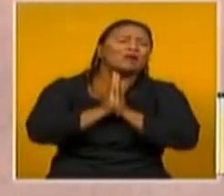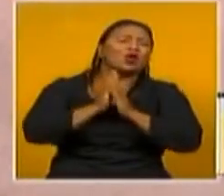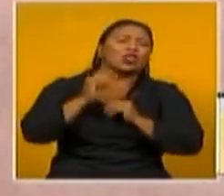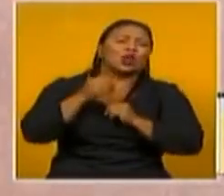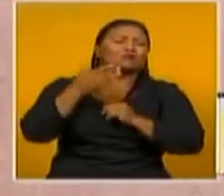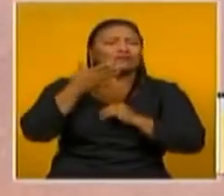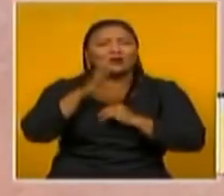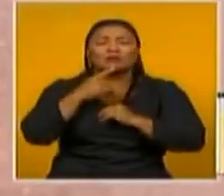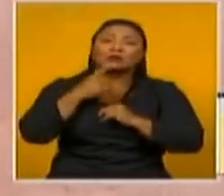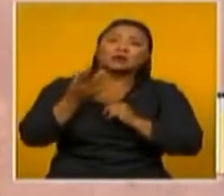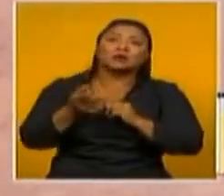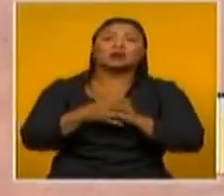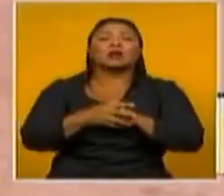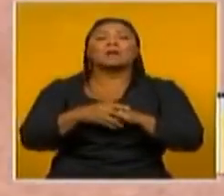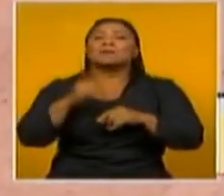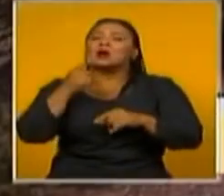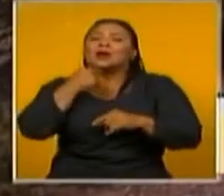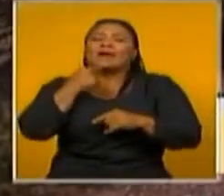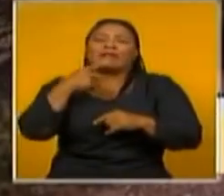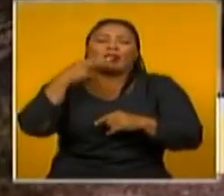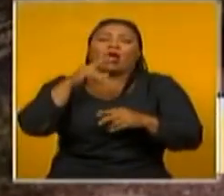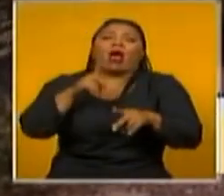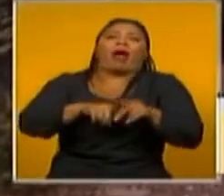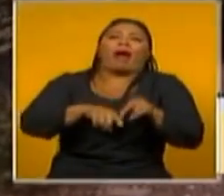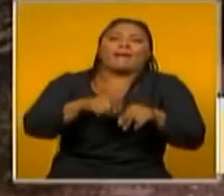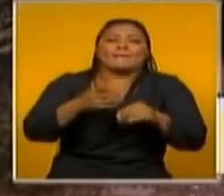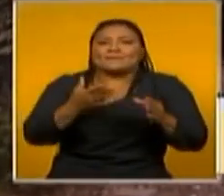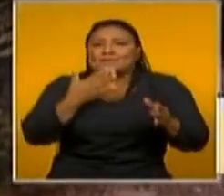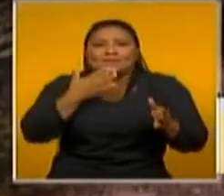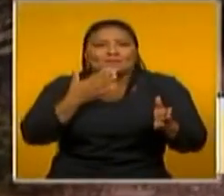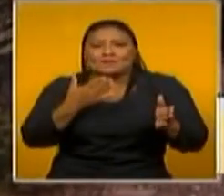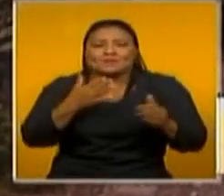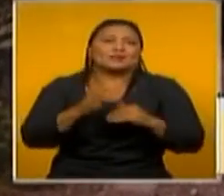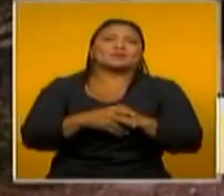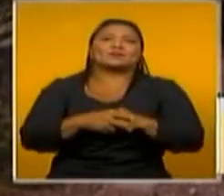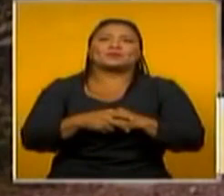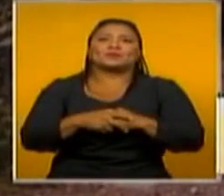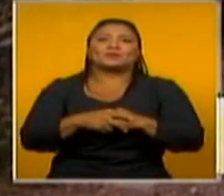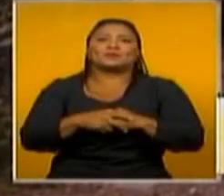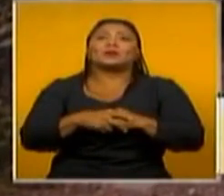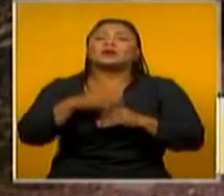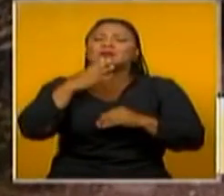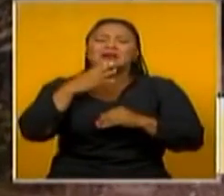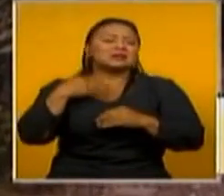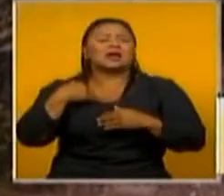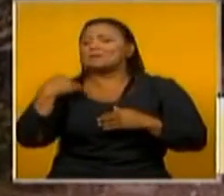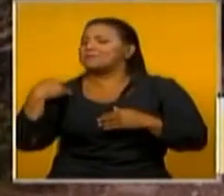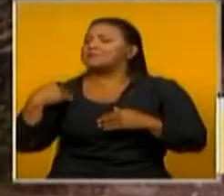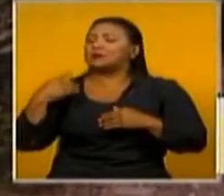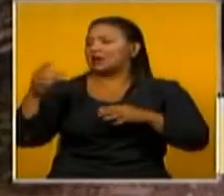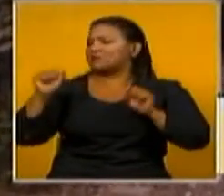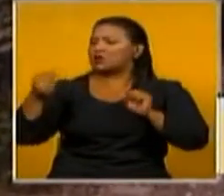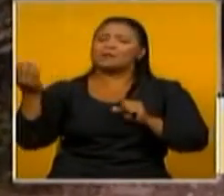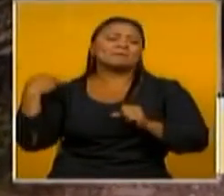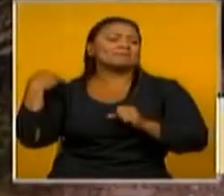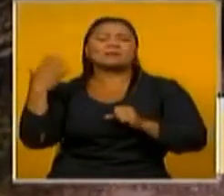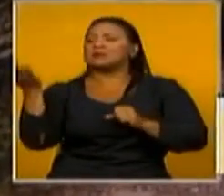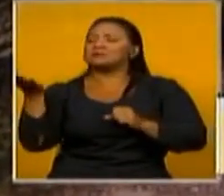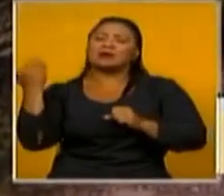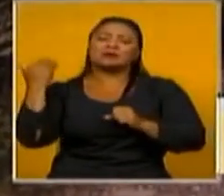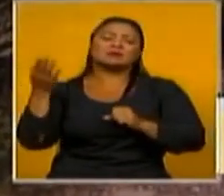al parecer eran sus amigos. Conversando y de un momento a otro, bájate y esto.